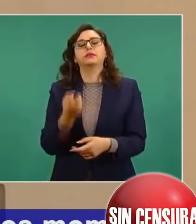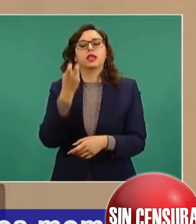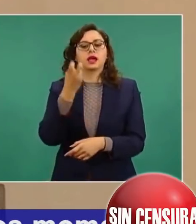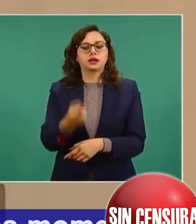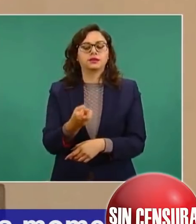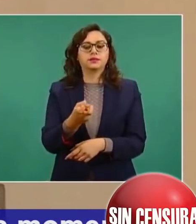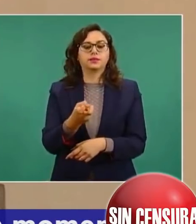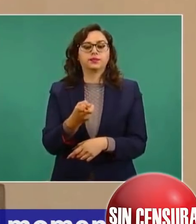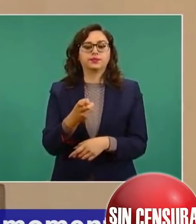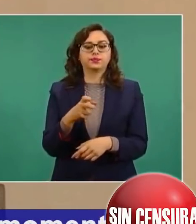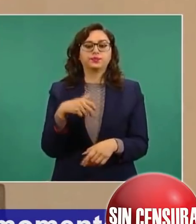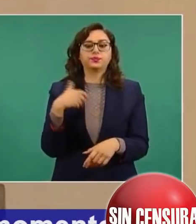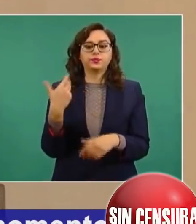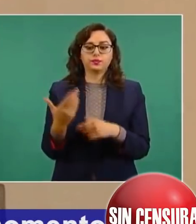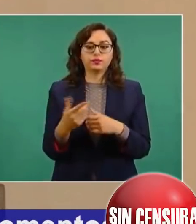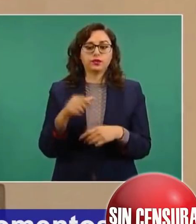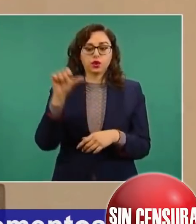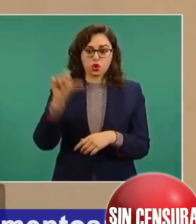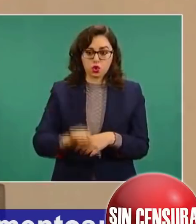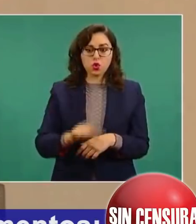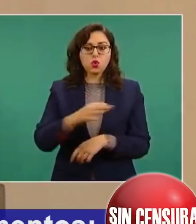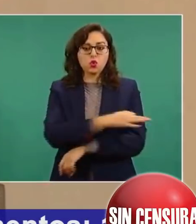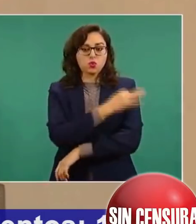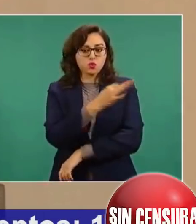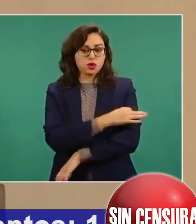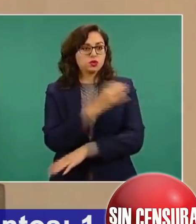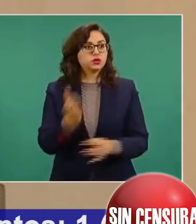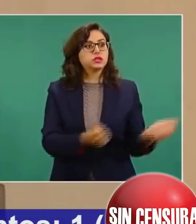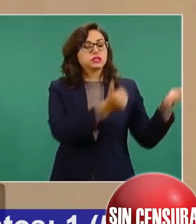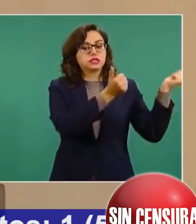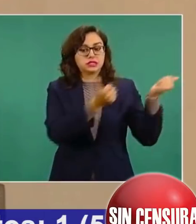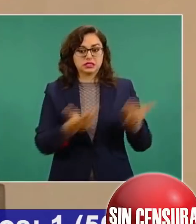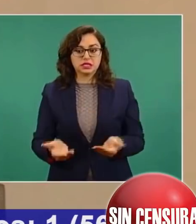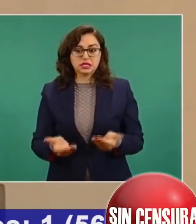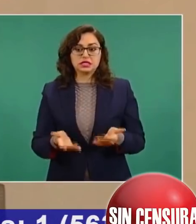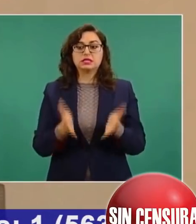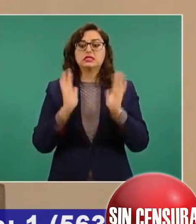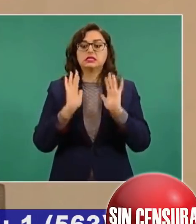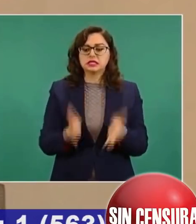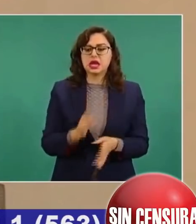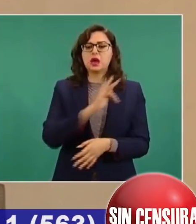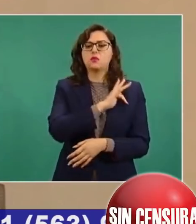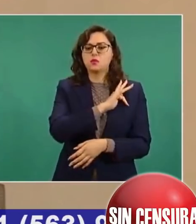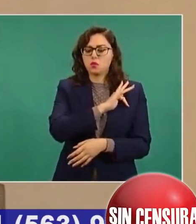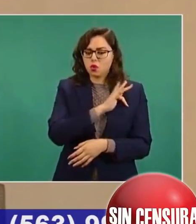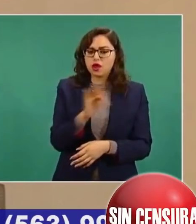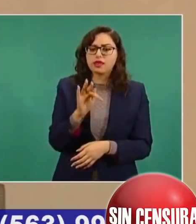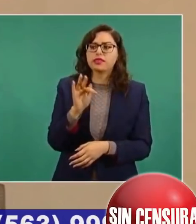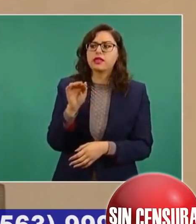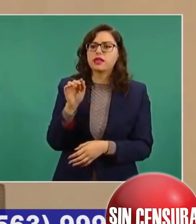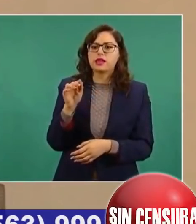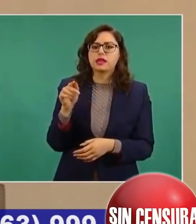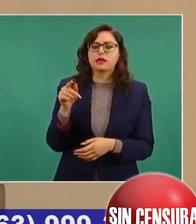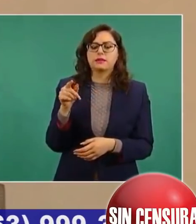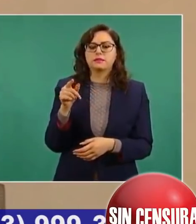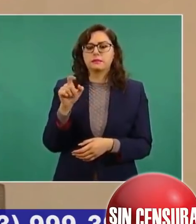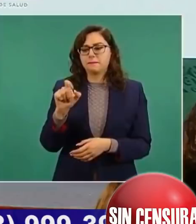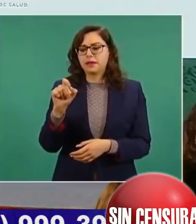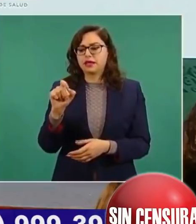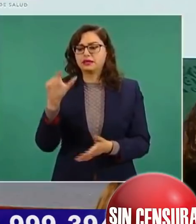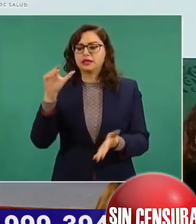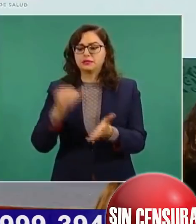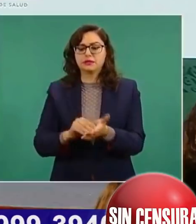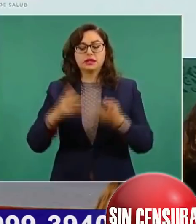vacunación que ahora llegará también puede ser utilizada, y así se va a utilizar, para vacunar a cerca de